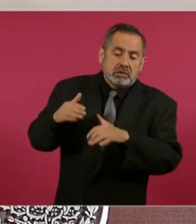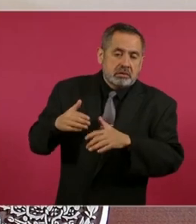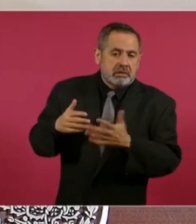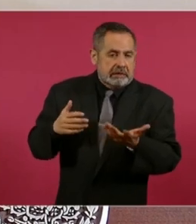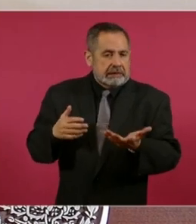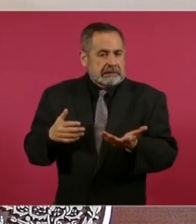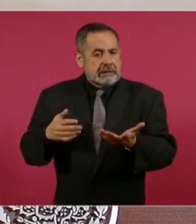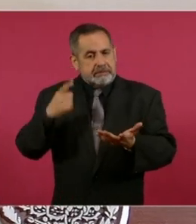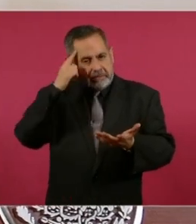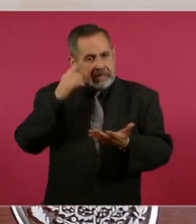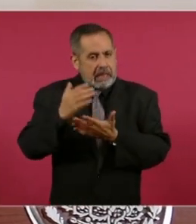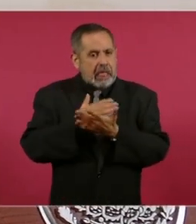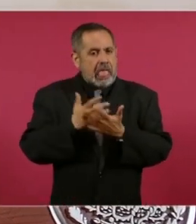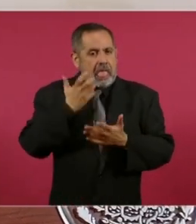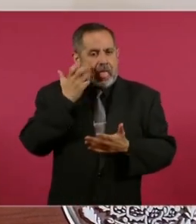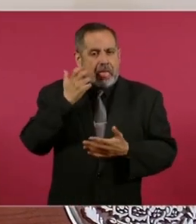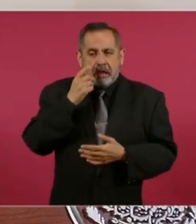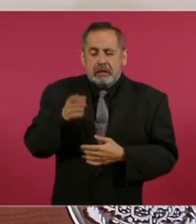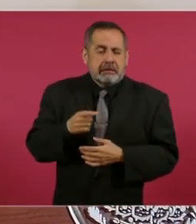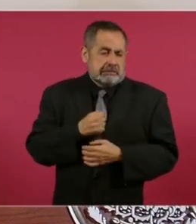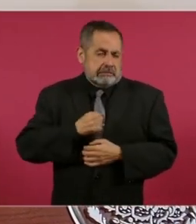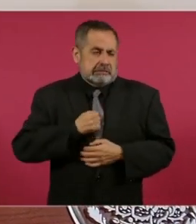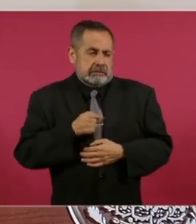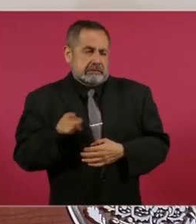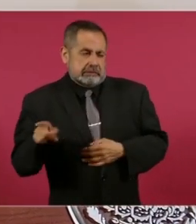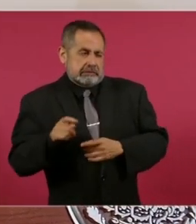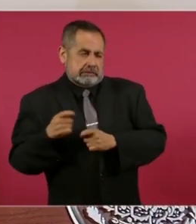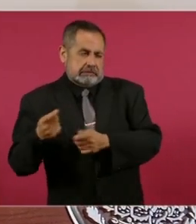evitar a los recomendados,